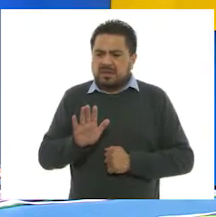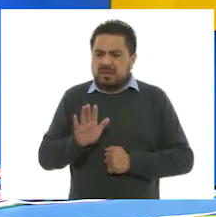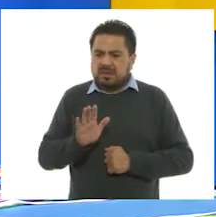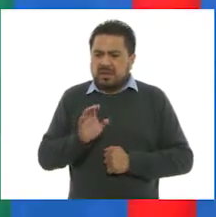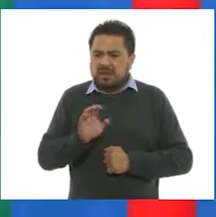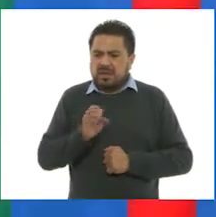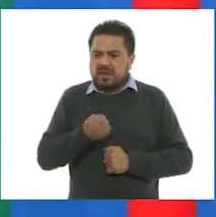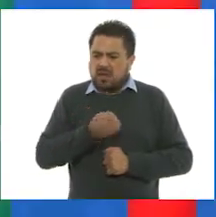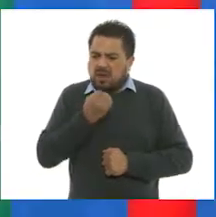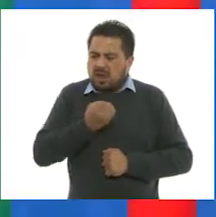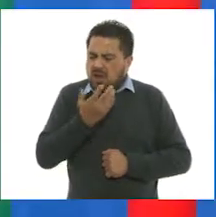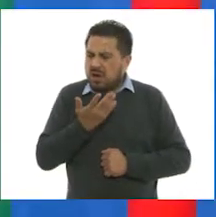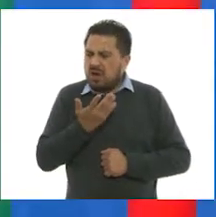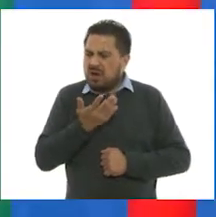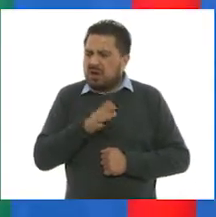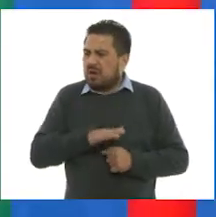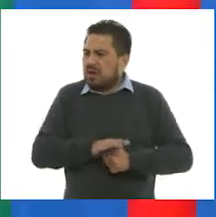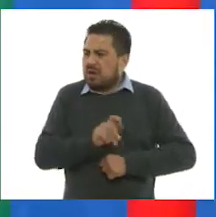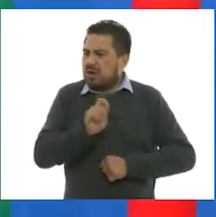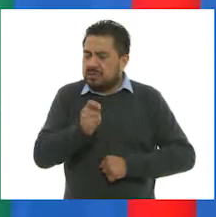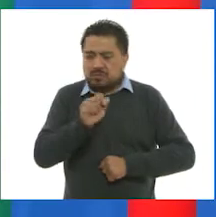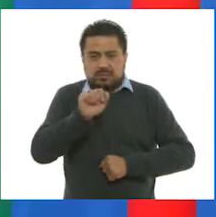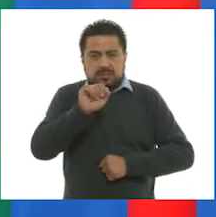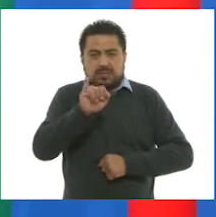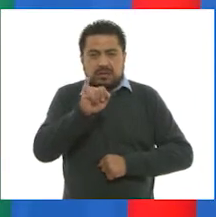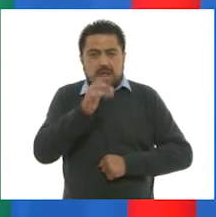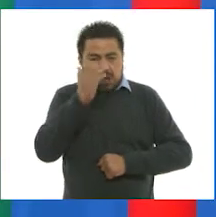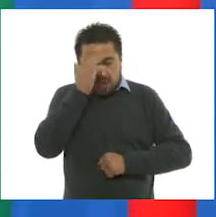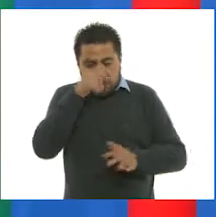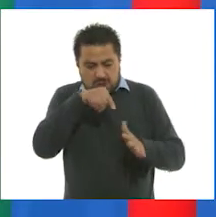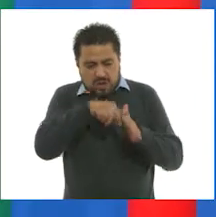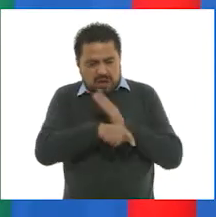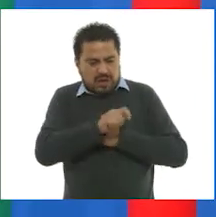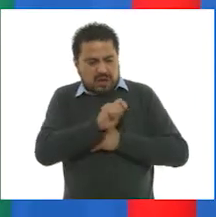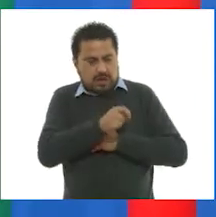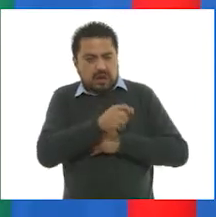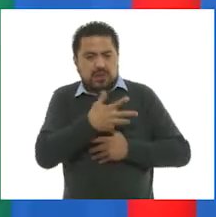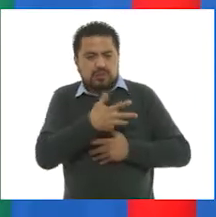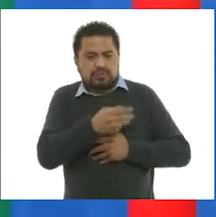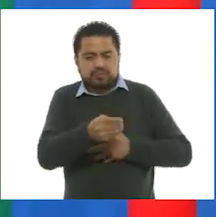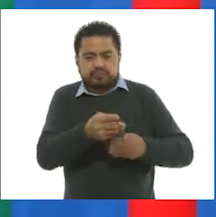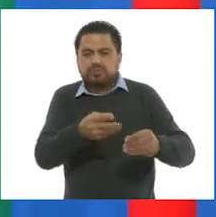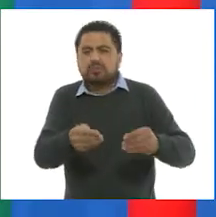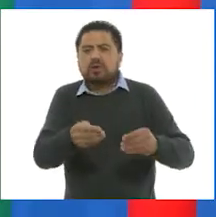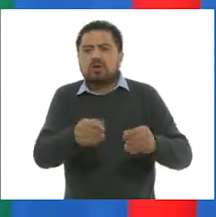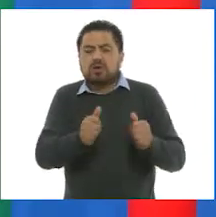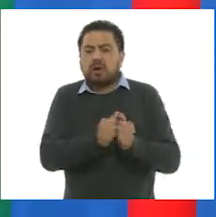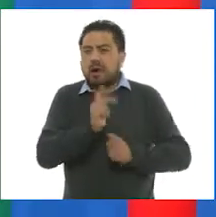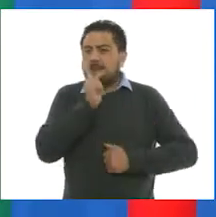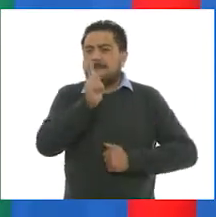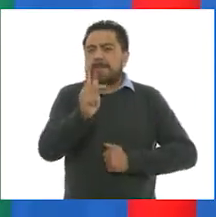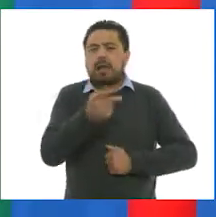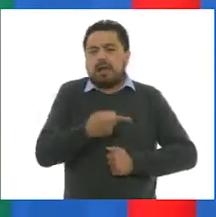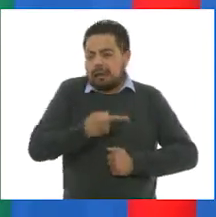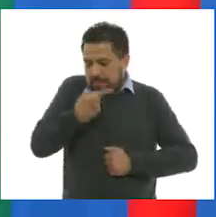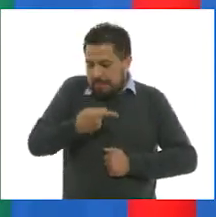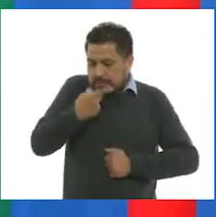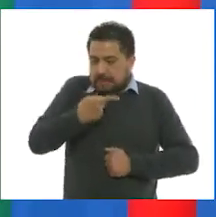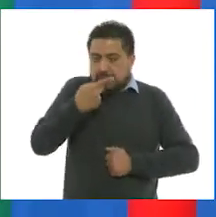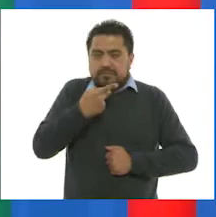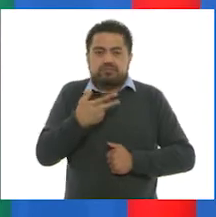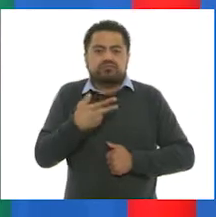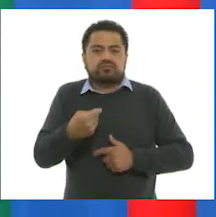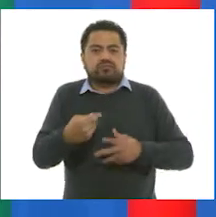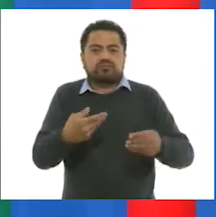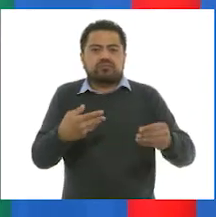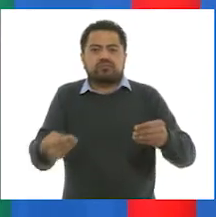¿La oralidad? Sí, la oralidad. Son los conocimientos que se transmiten a través de la palabra hablada y se